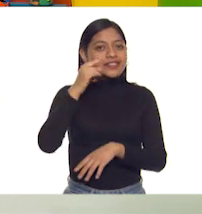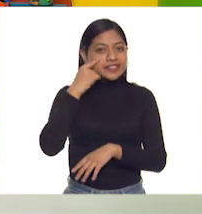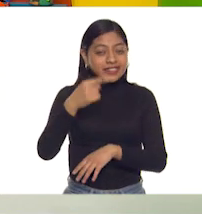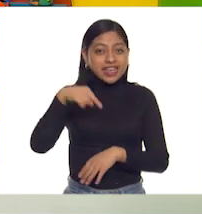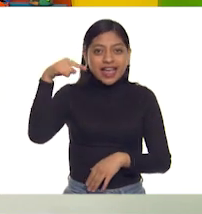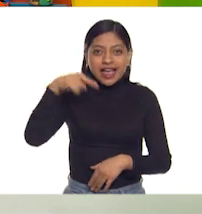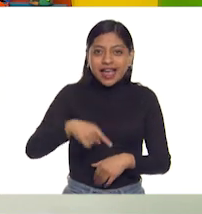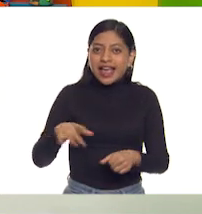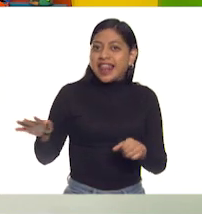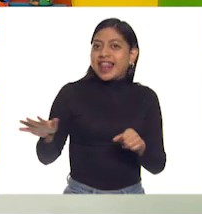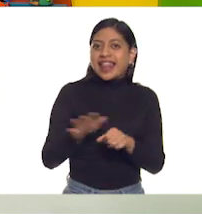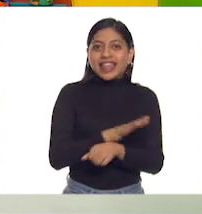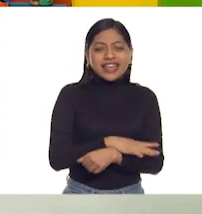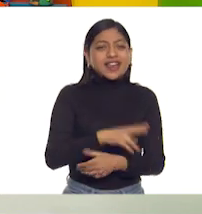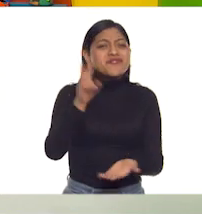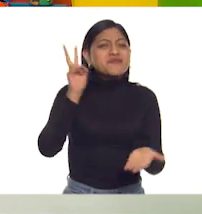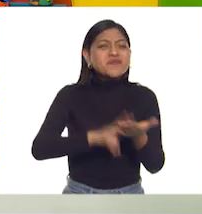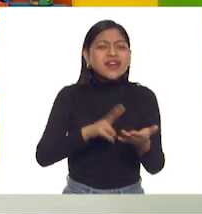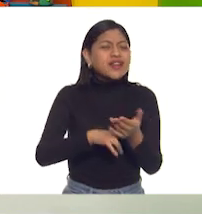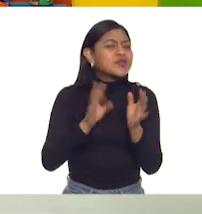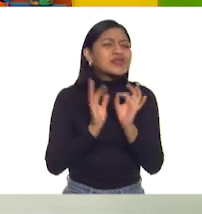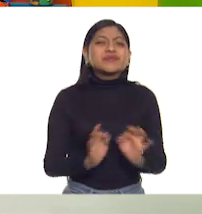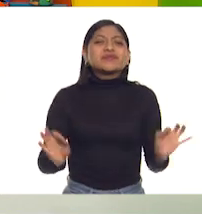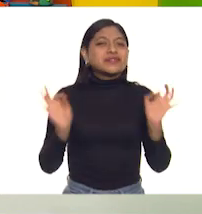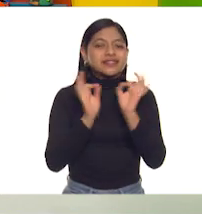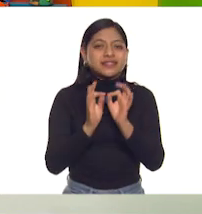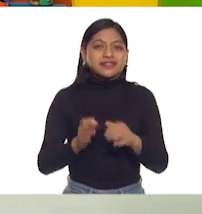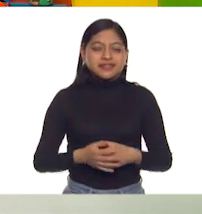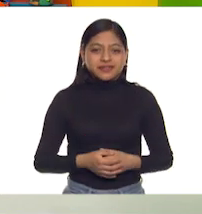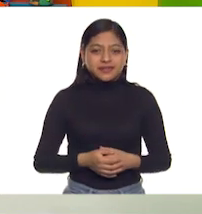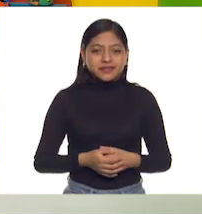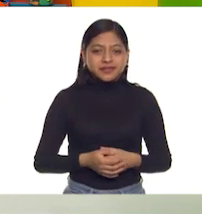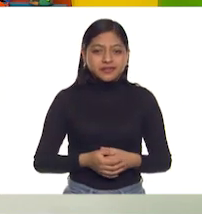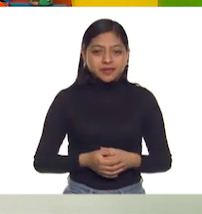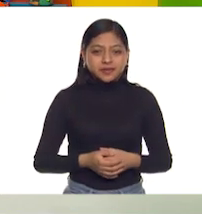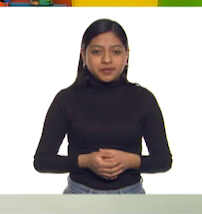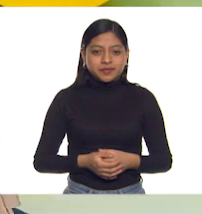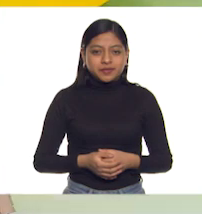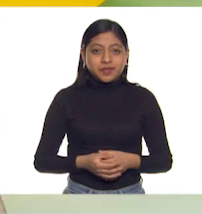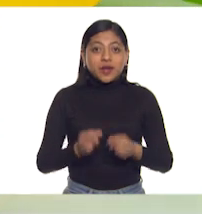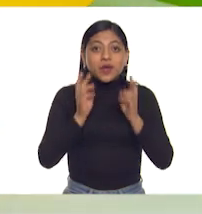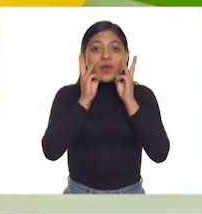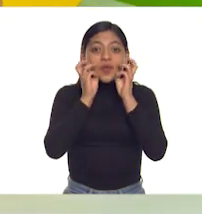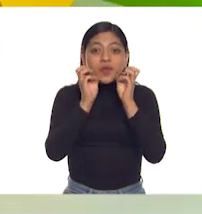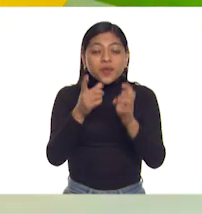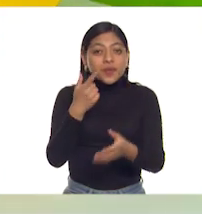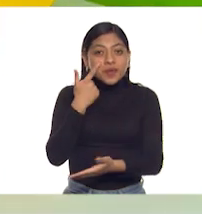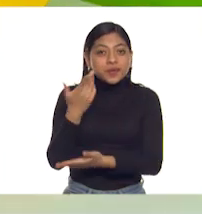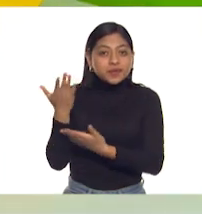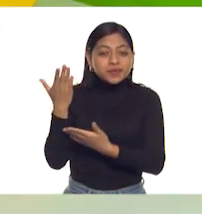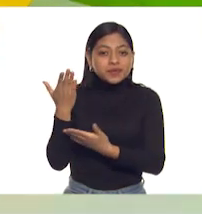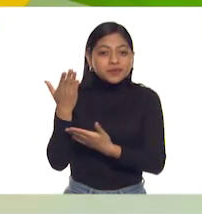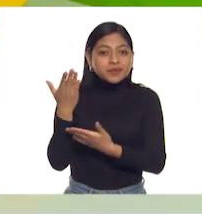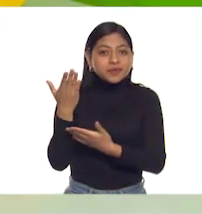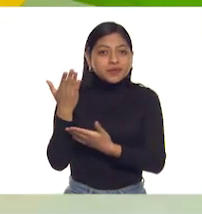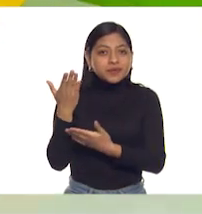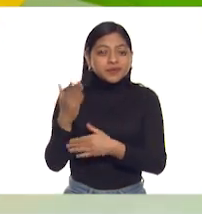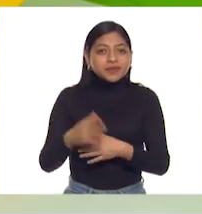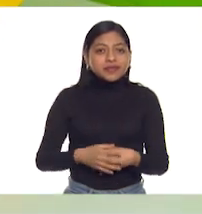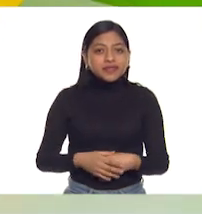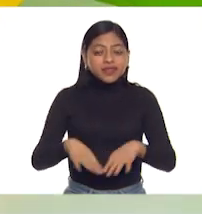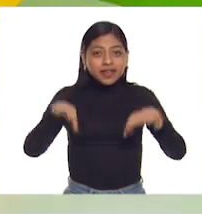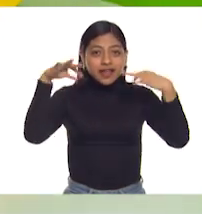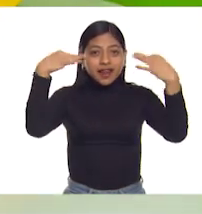está lleno de tesoros. A ver, a ver, a ver. ¡Guau! ¡Miren! ¡Miren esta